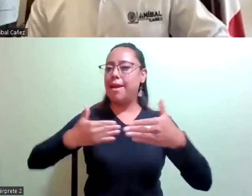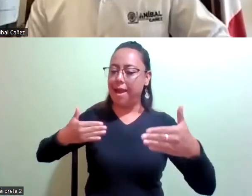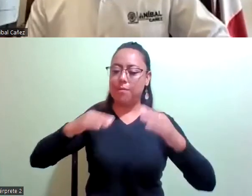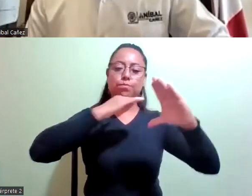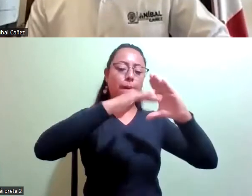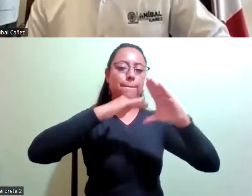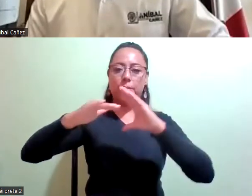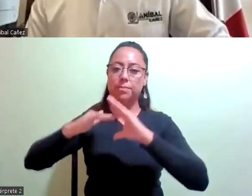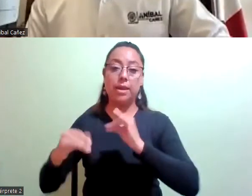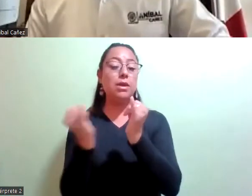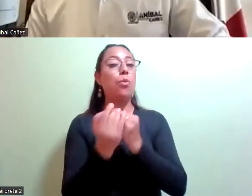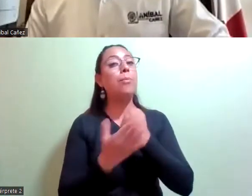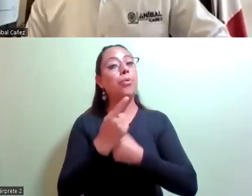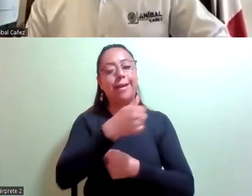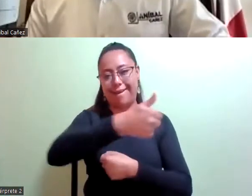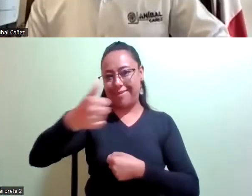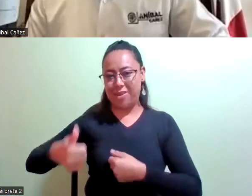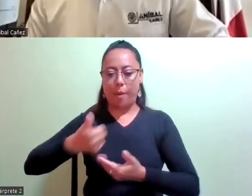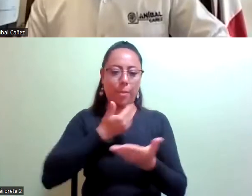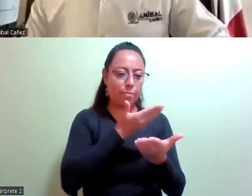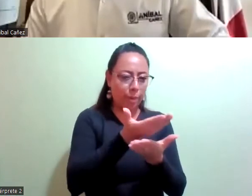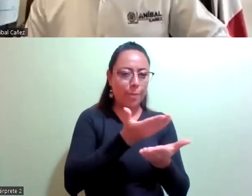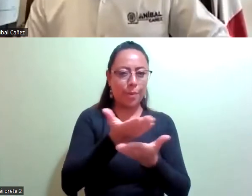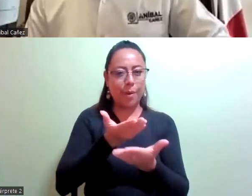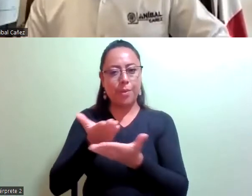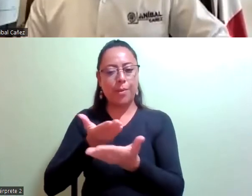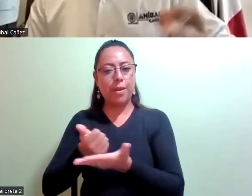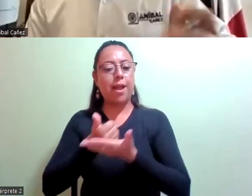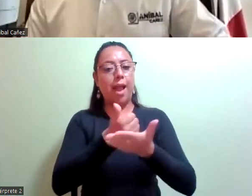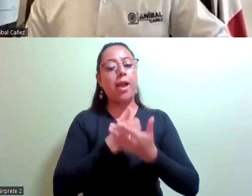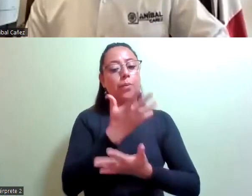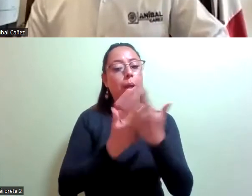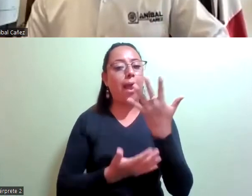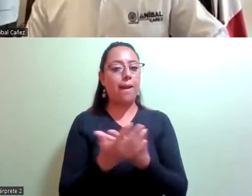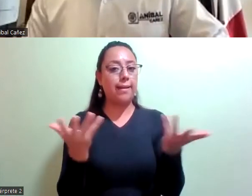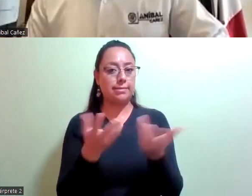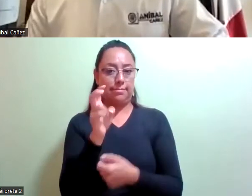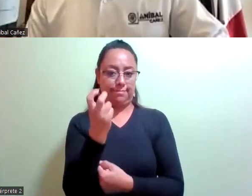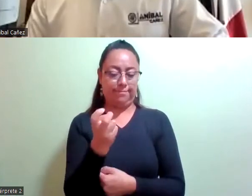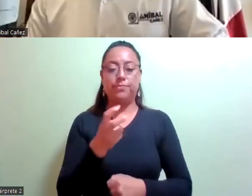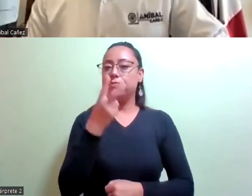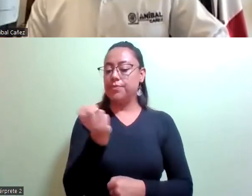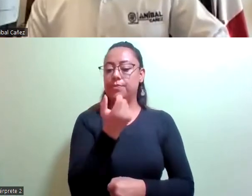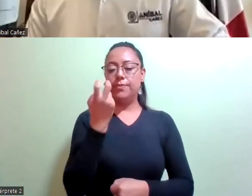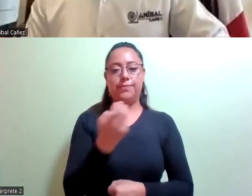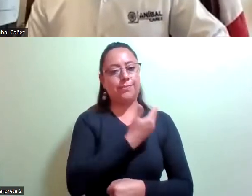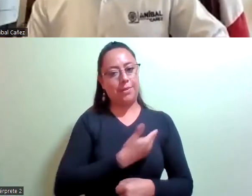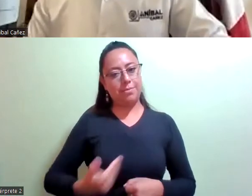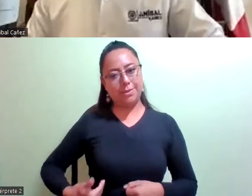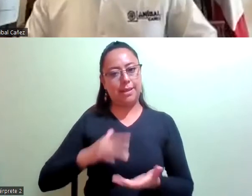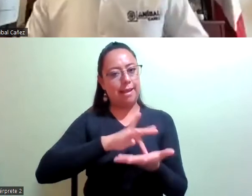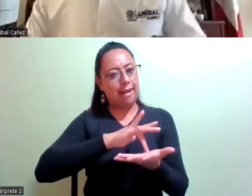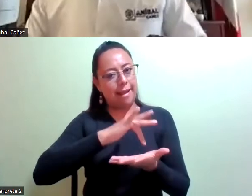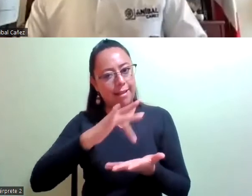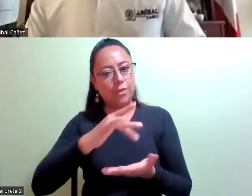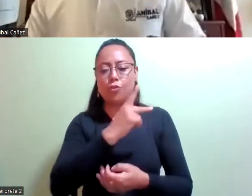haber contribuido cada una y cada uno de ustedes a la formulación del mismo, por lo cual esta presidencia agradece todas sus